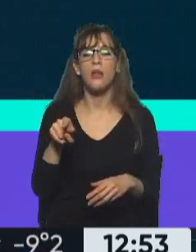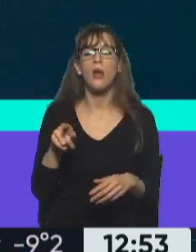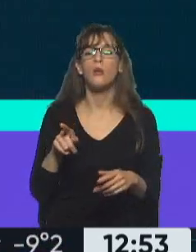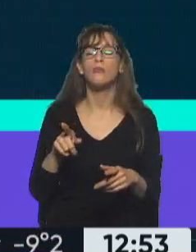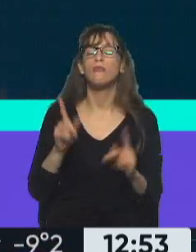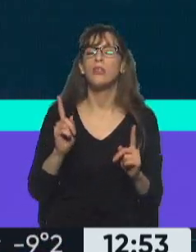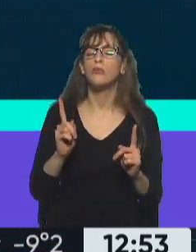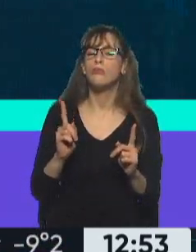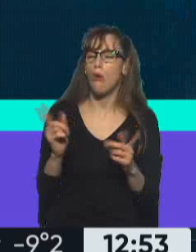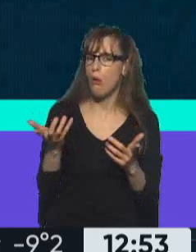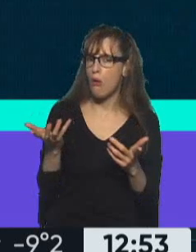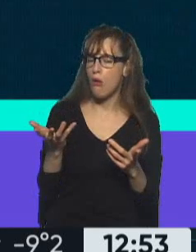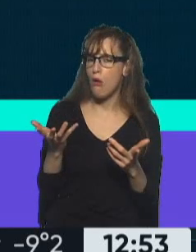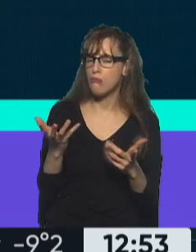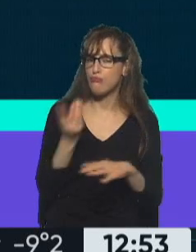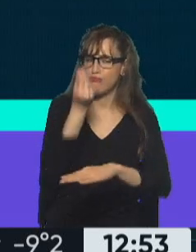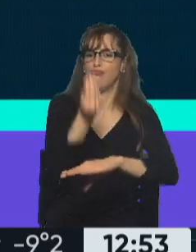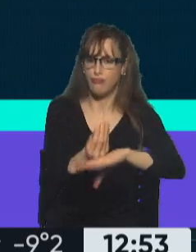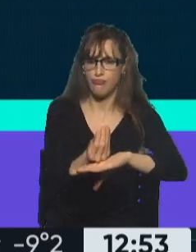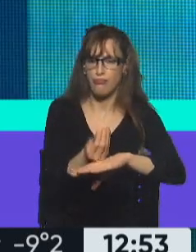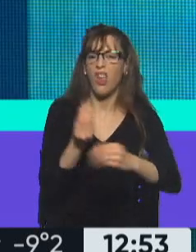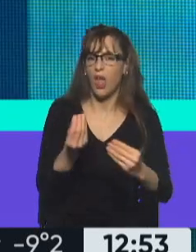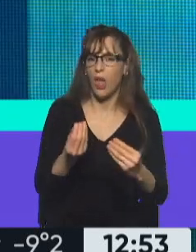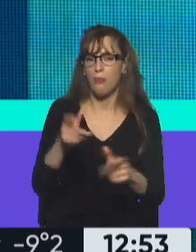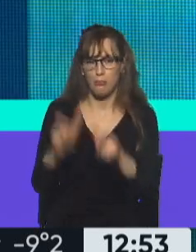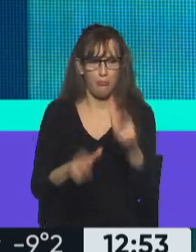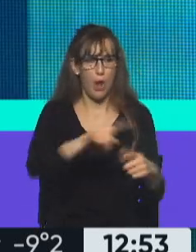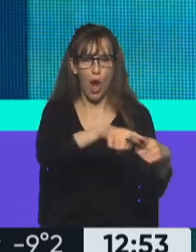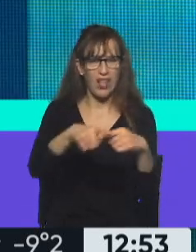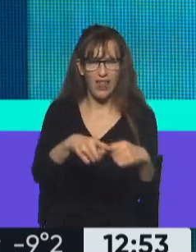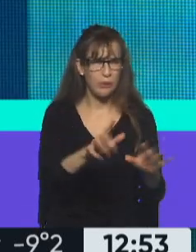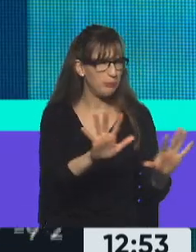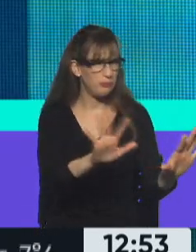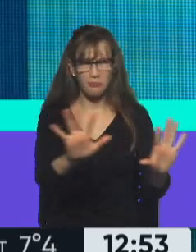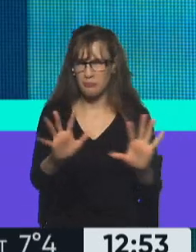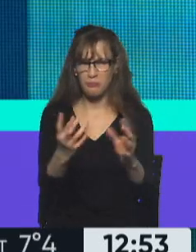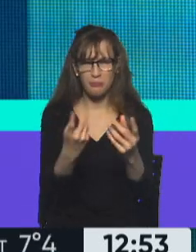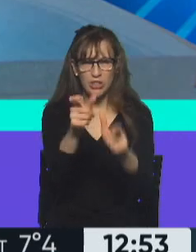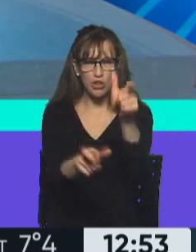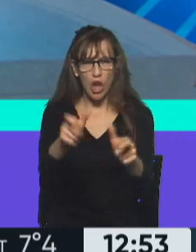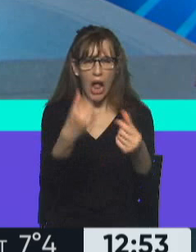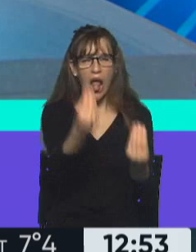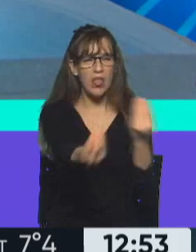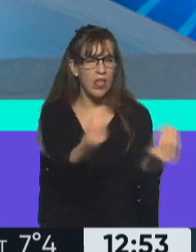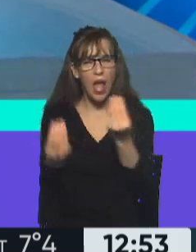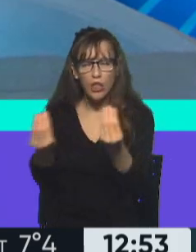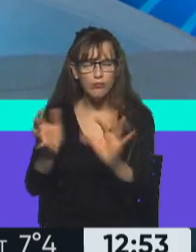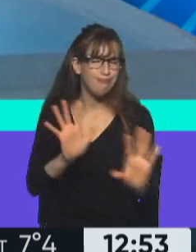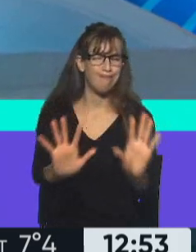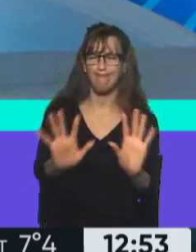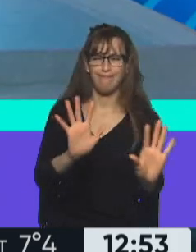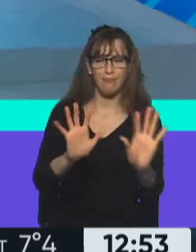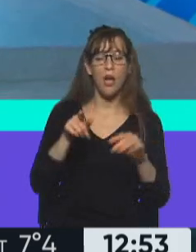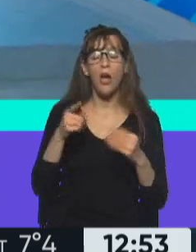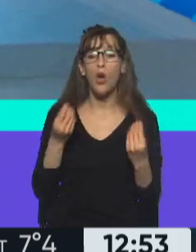lo que hacía referencia este hartazgo de la clase política si no totalmente no es un fenómeno local digamos vamos hablando